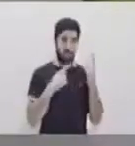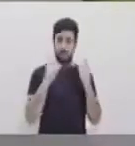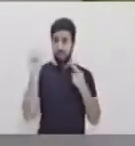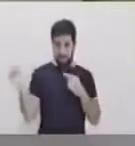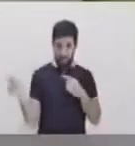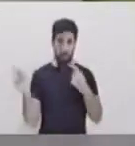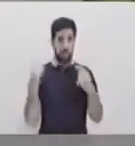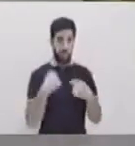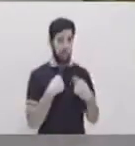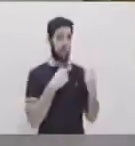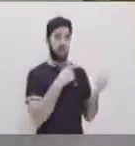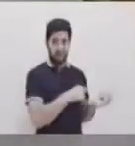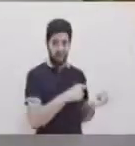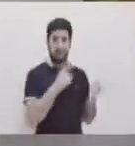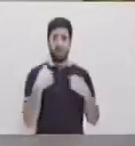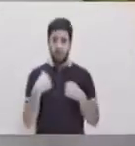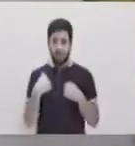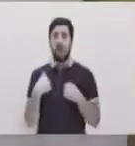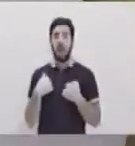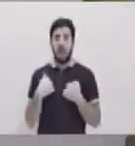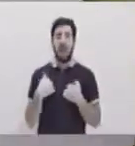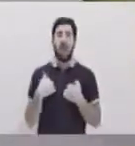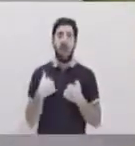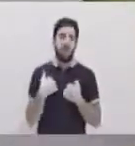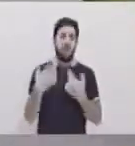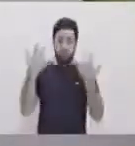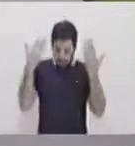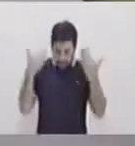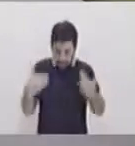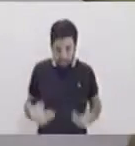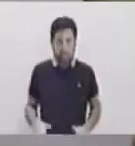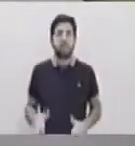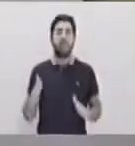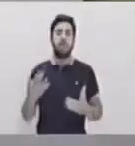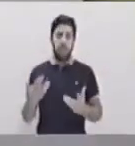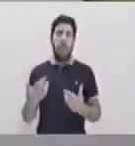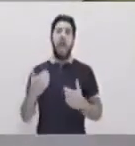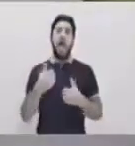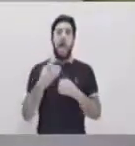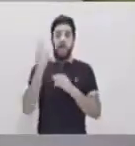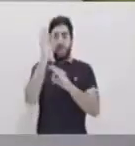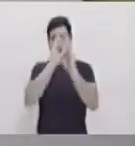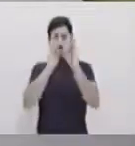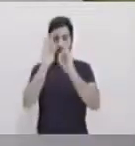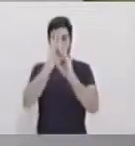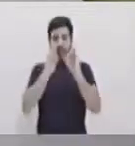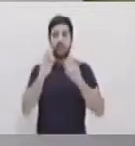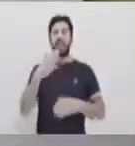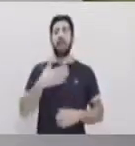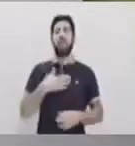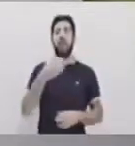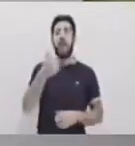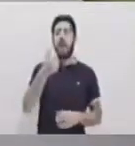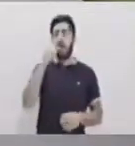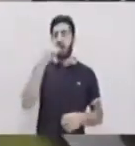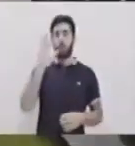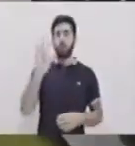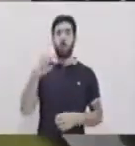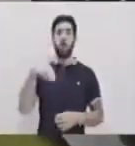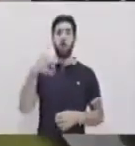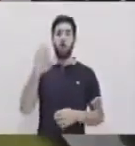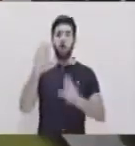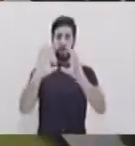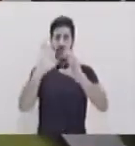incluyéndome a mí, estamos constituidos por una unidad muy pequeñita denominada